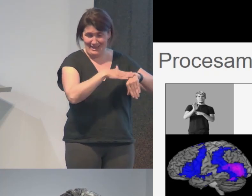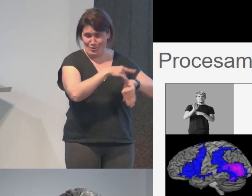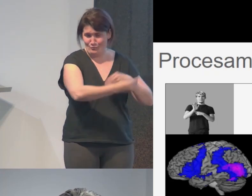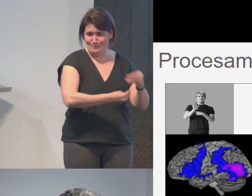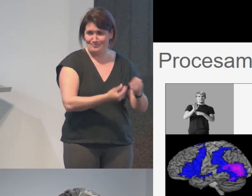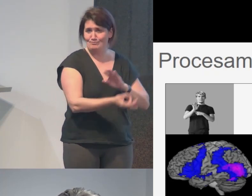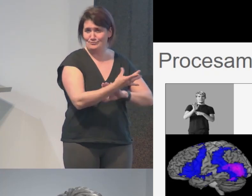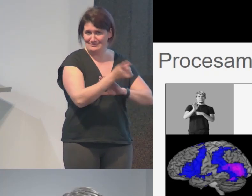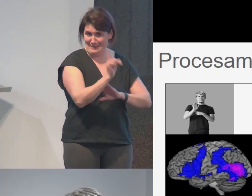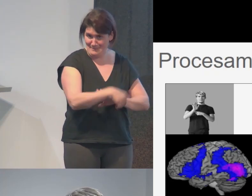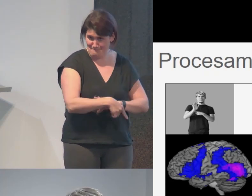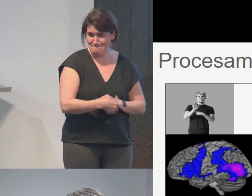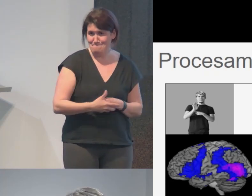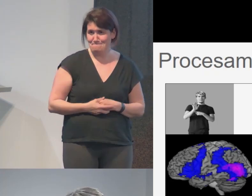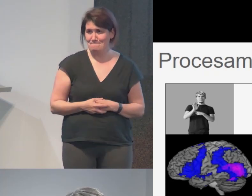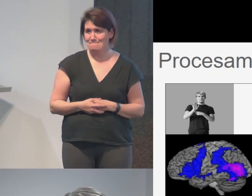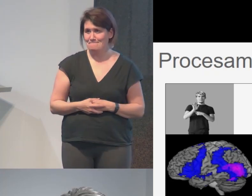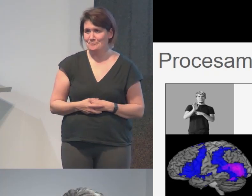izquierdo.